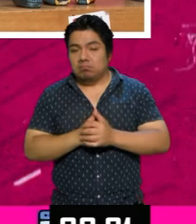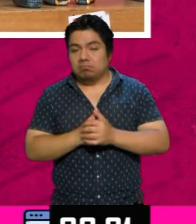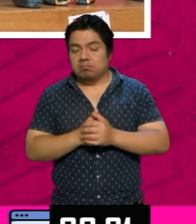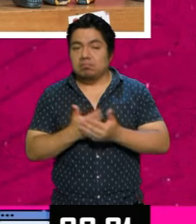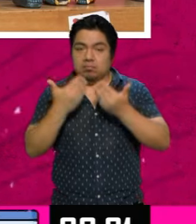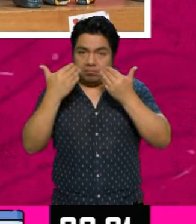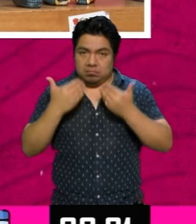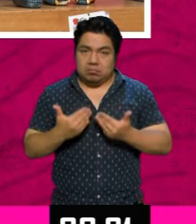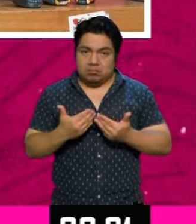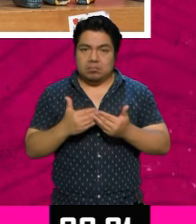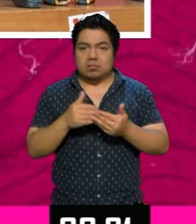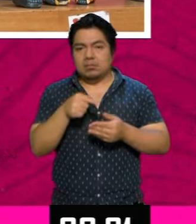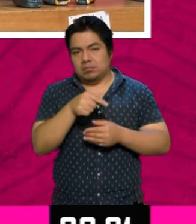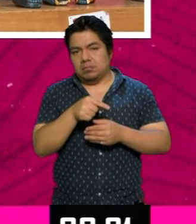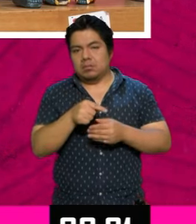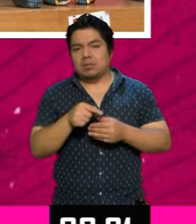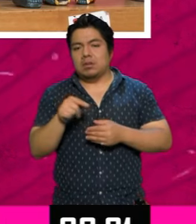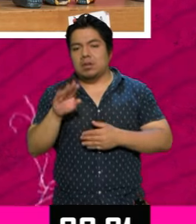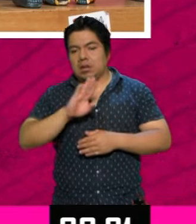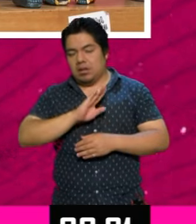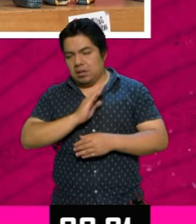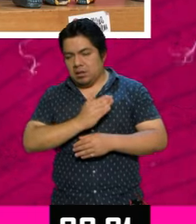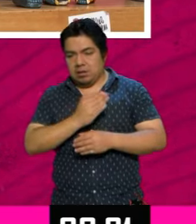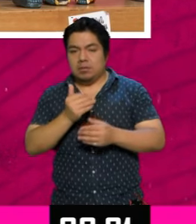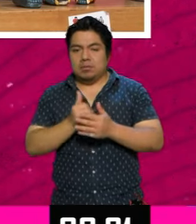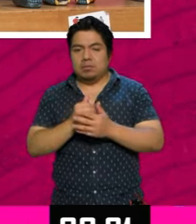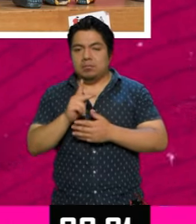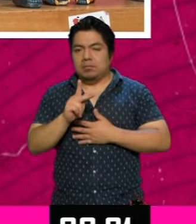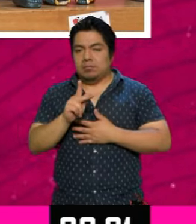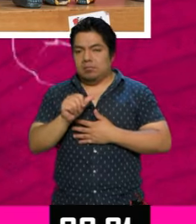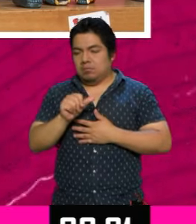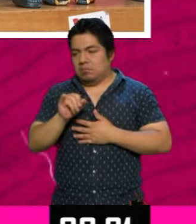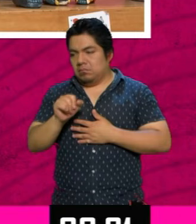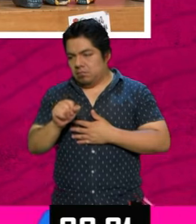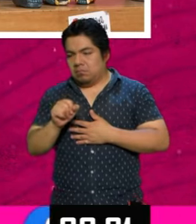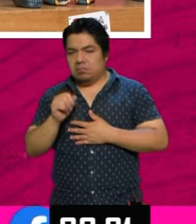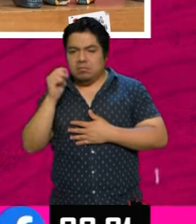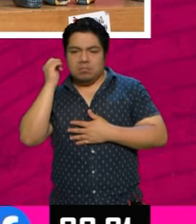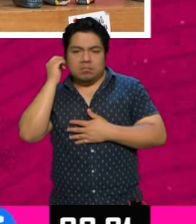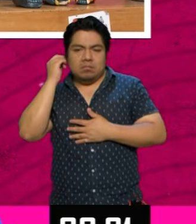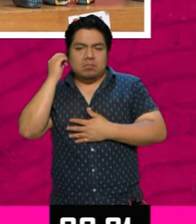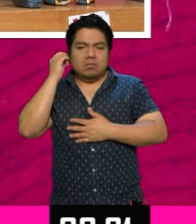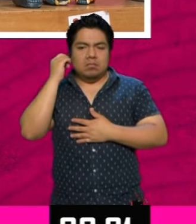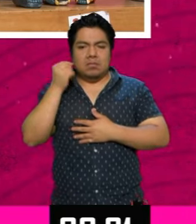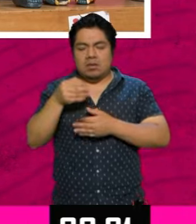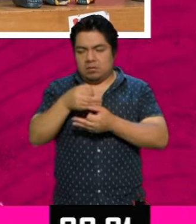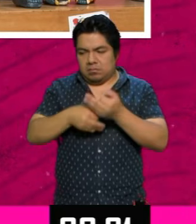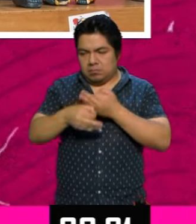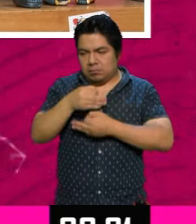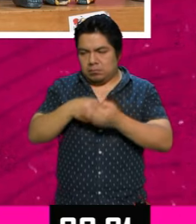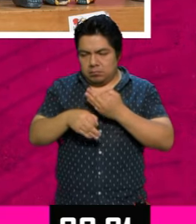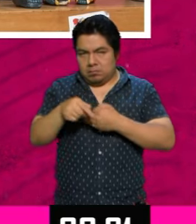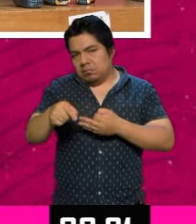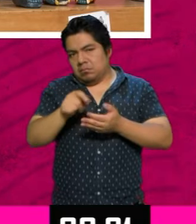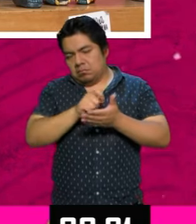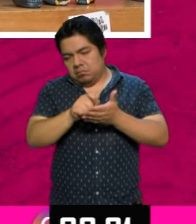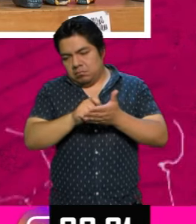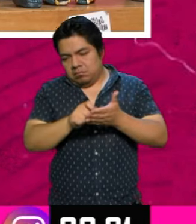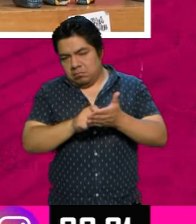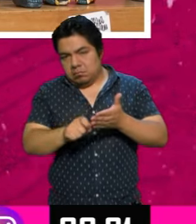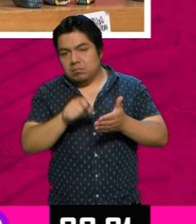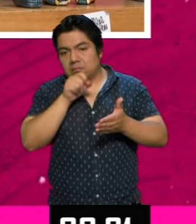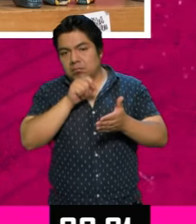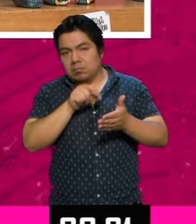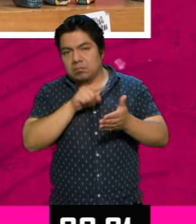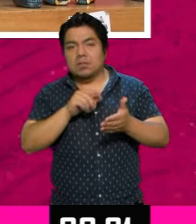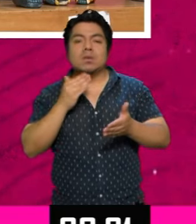Bueno, yo escribo para El País de España y que va a estar cubriendo todo. Y también tengo una